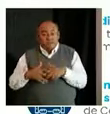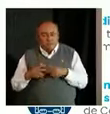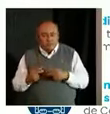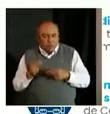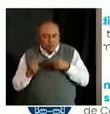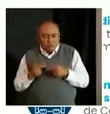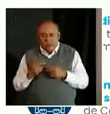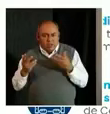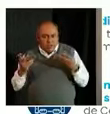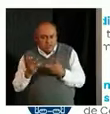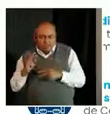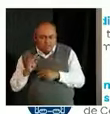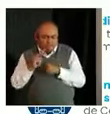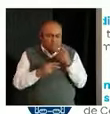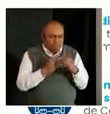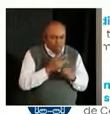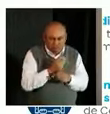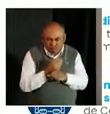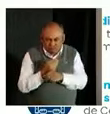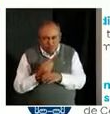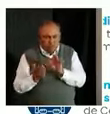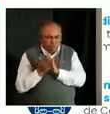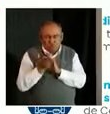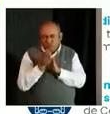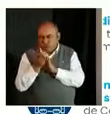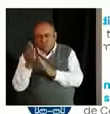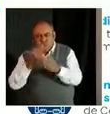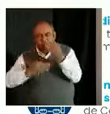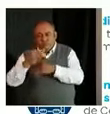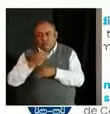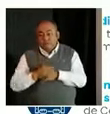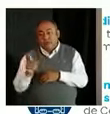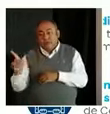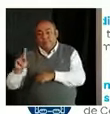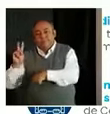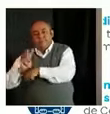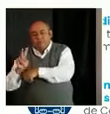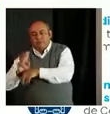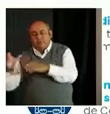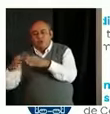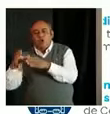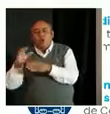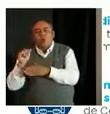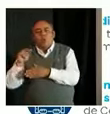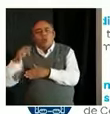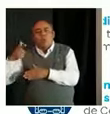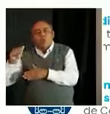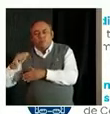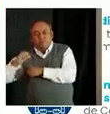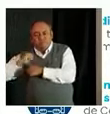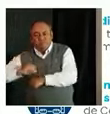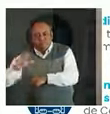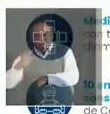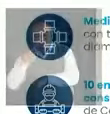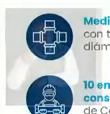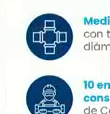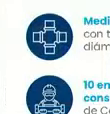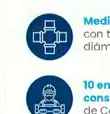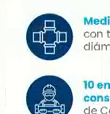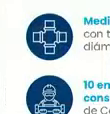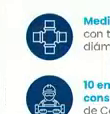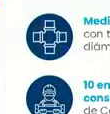de la Colagua en La Serena. El gobierno del estado, a través de Agua y Drenaje, tiene la responsabilidad sobre